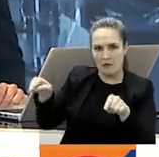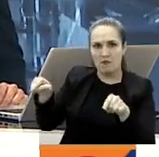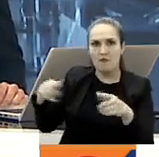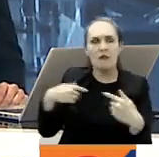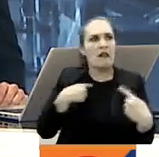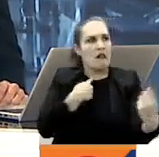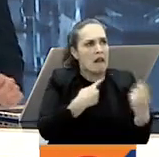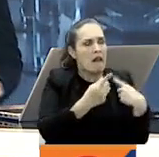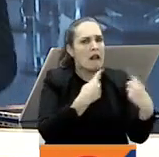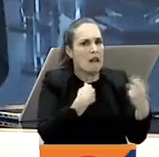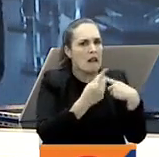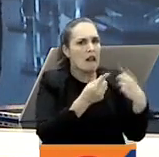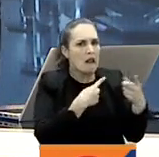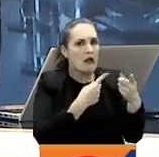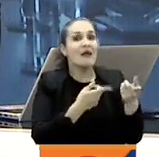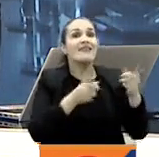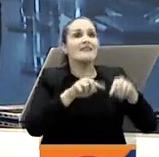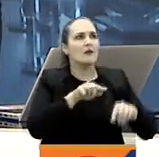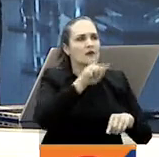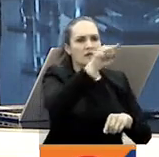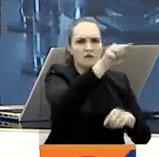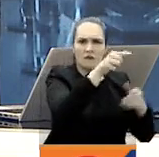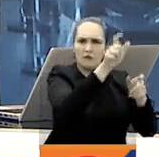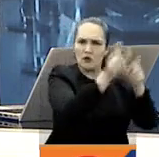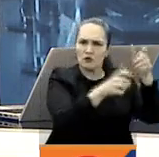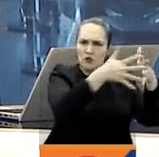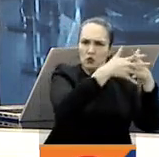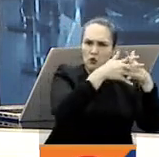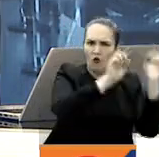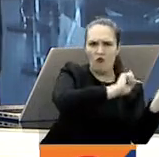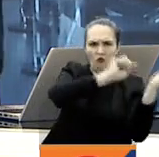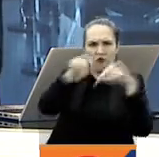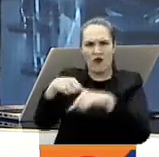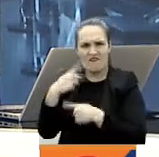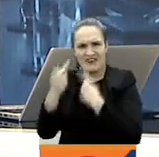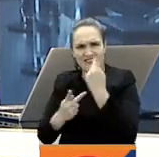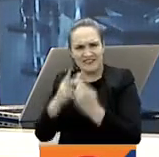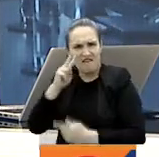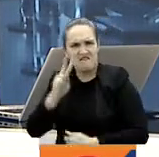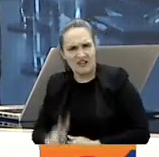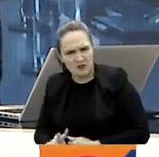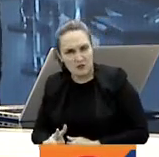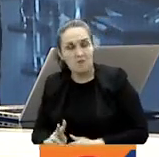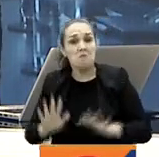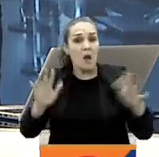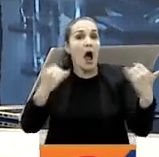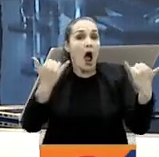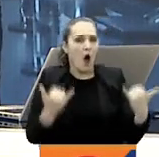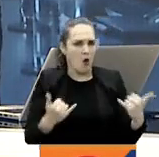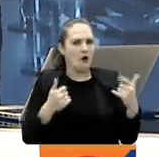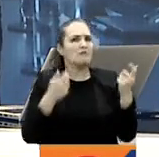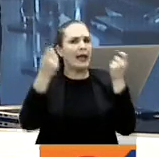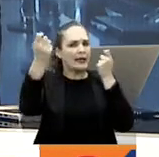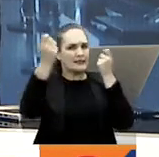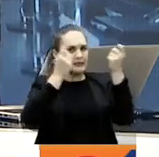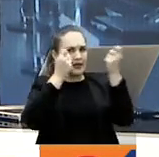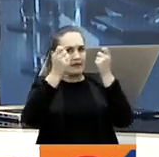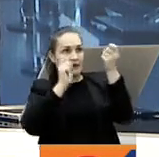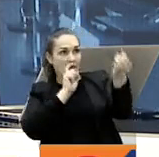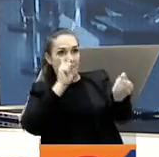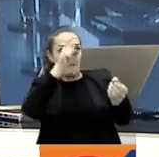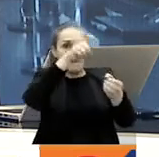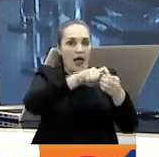altos funcionarios estadounidenses a venezuela el hecho de que colombia pueda convertirse en aliado principal no miembro de la otan